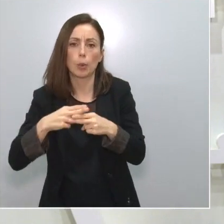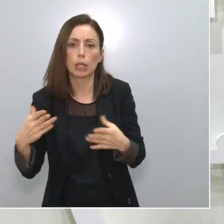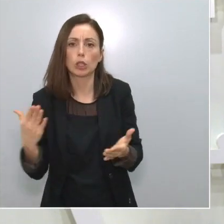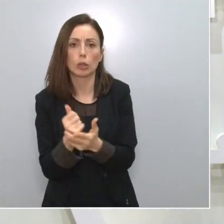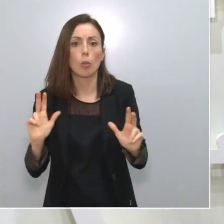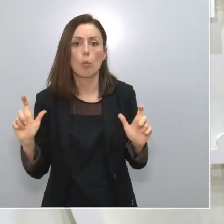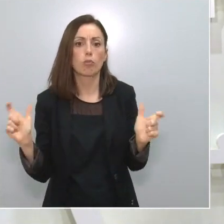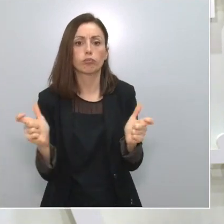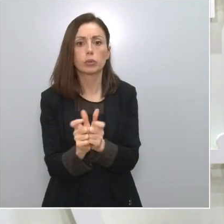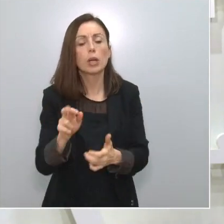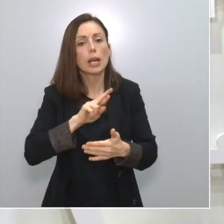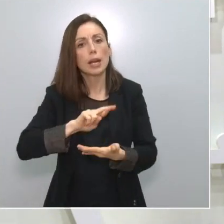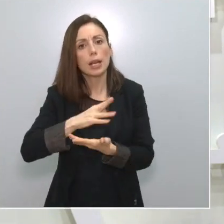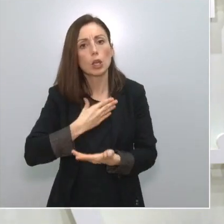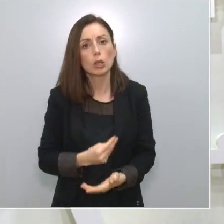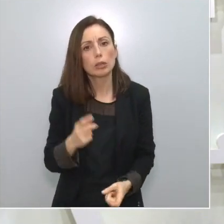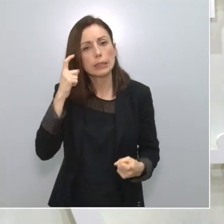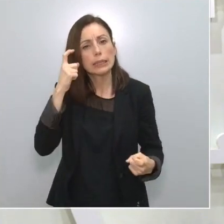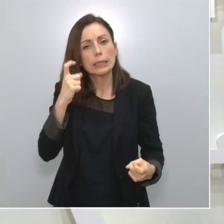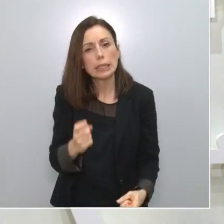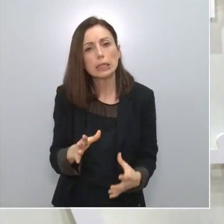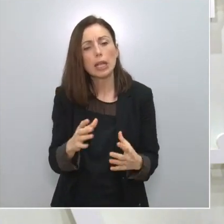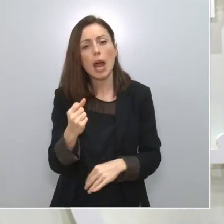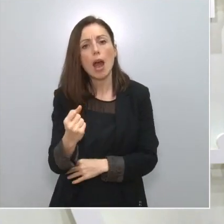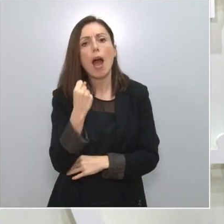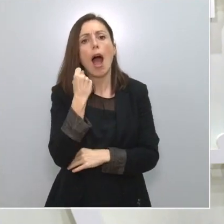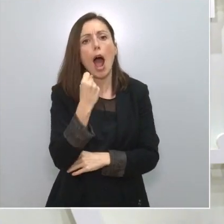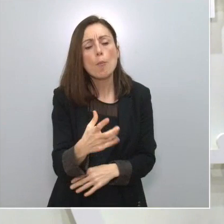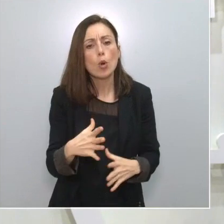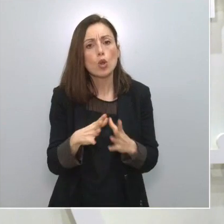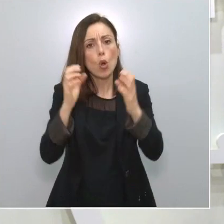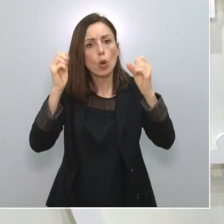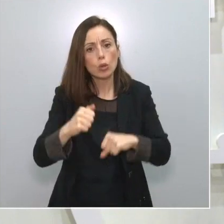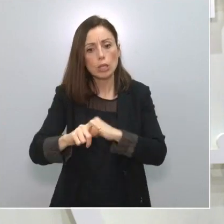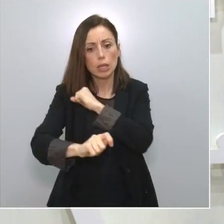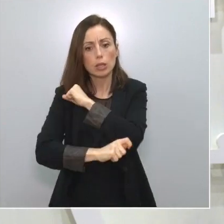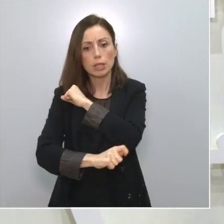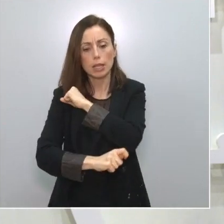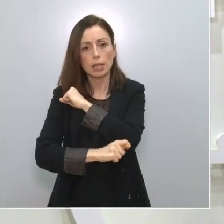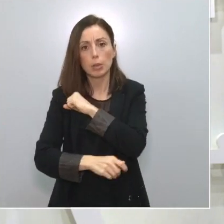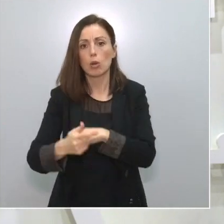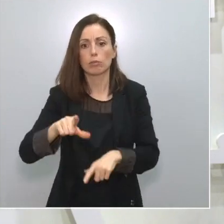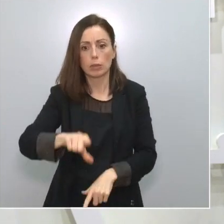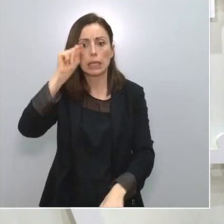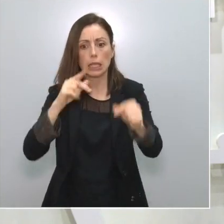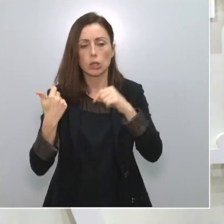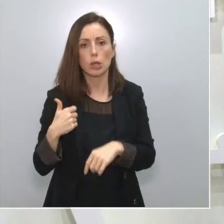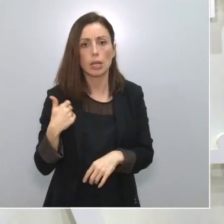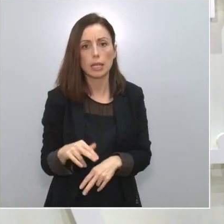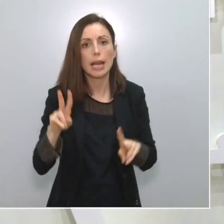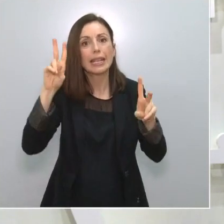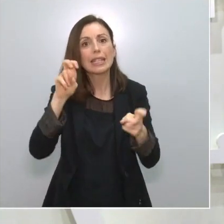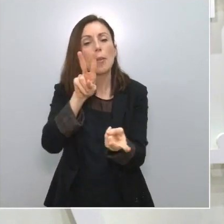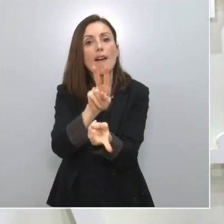de la región de Murcia para intentar el mayor apoyo, el mayor consenso a esta estrategia, pero que ya se están tomando decisiones. A nivel